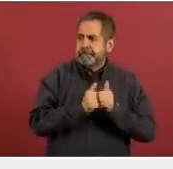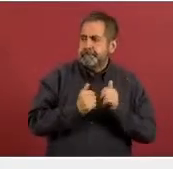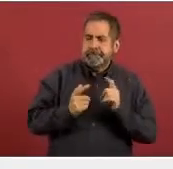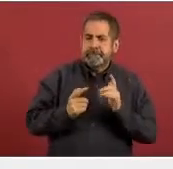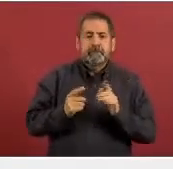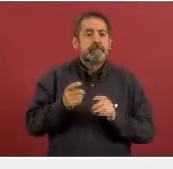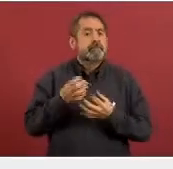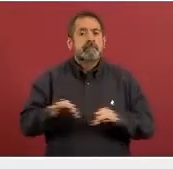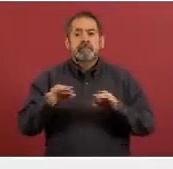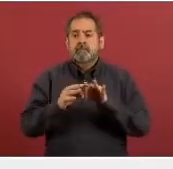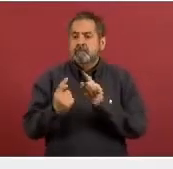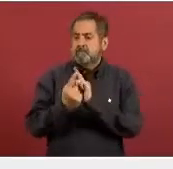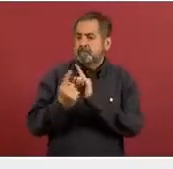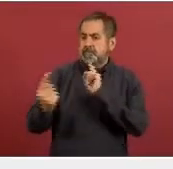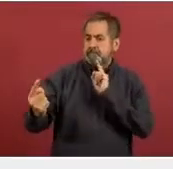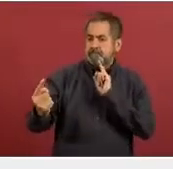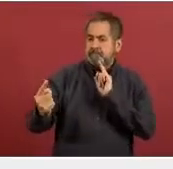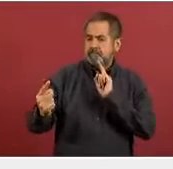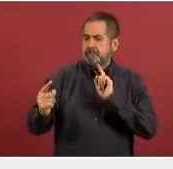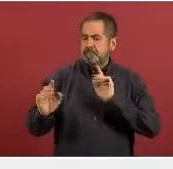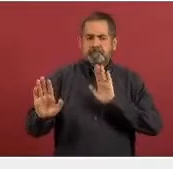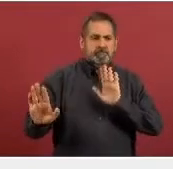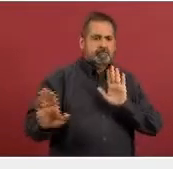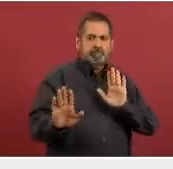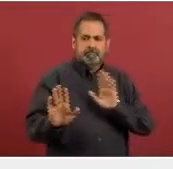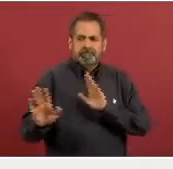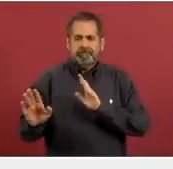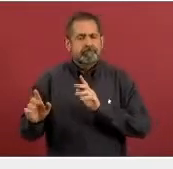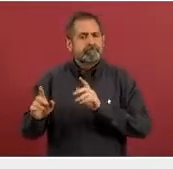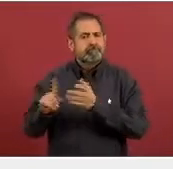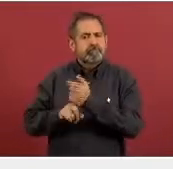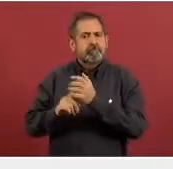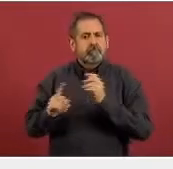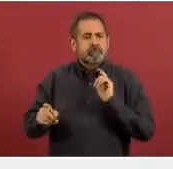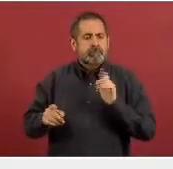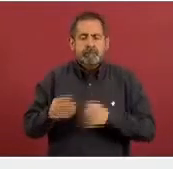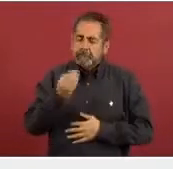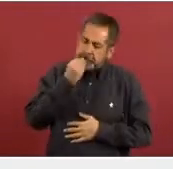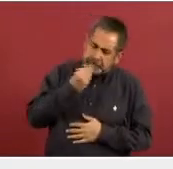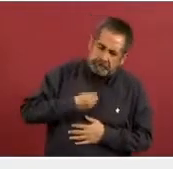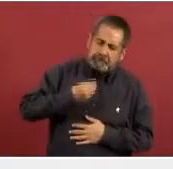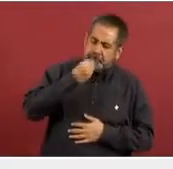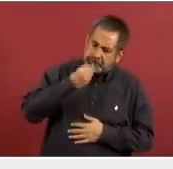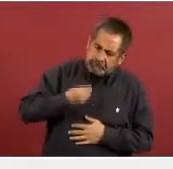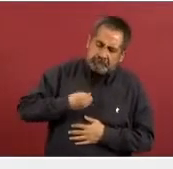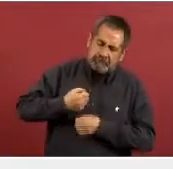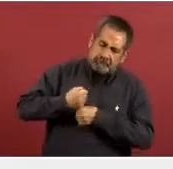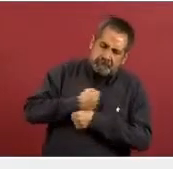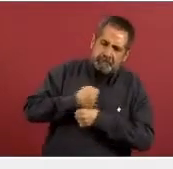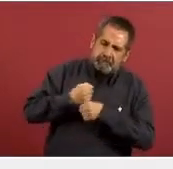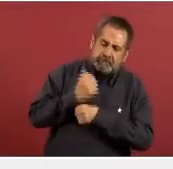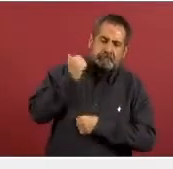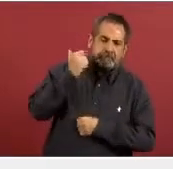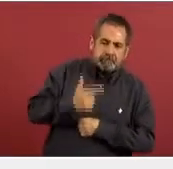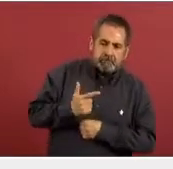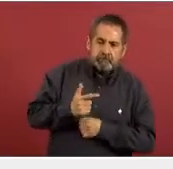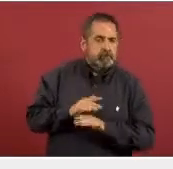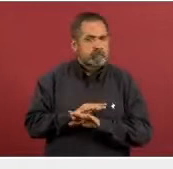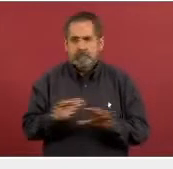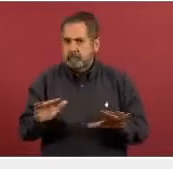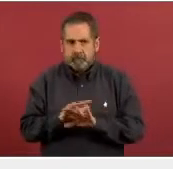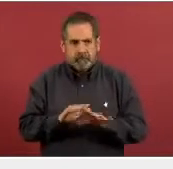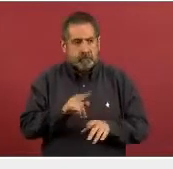sana distancia, la Susana distancia, no es razón para aceptar ningún tipo de violencia. Tenemos el